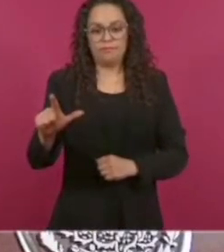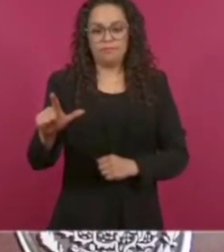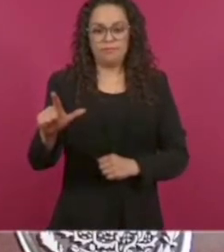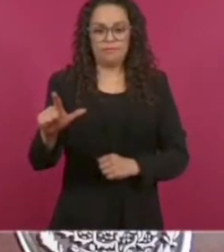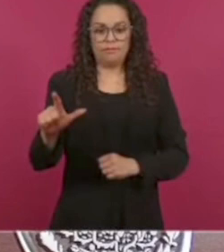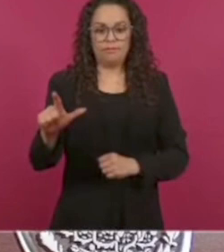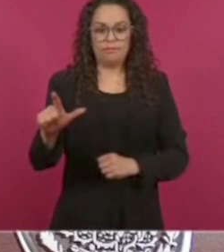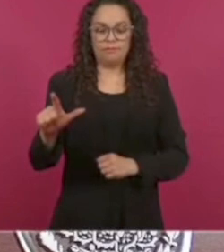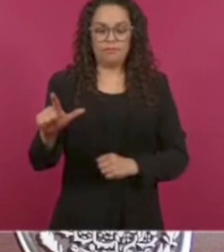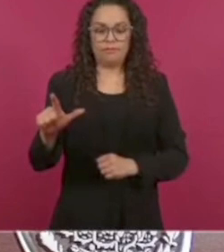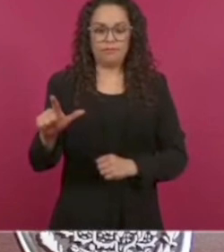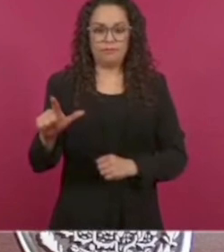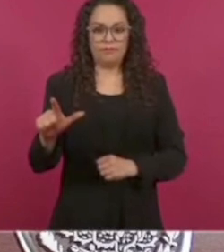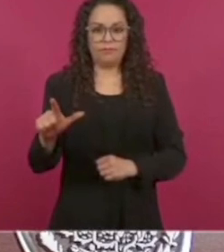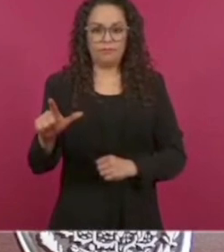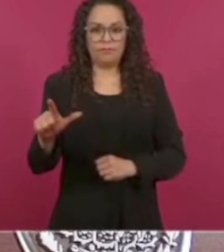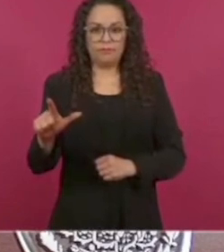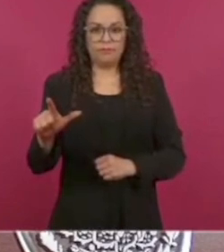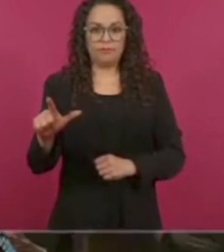Entonces,